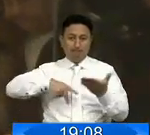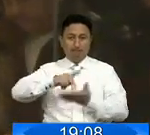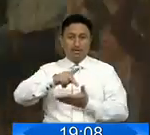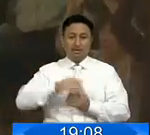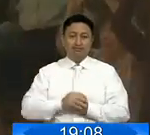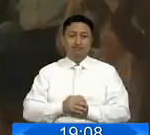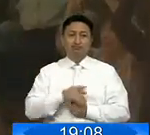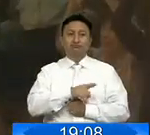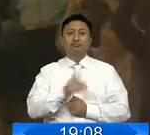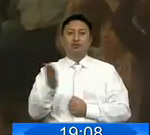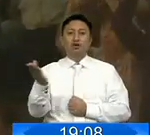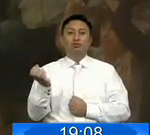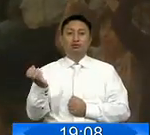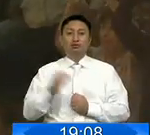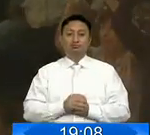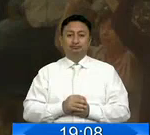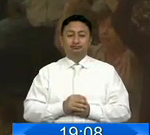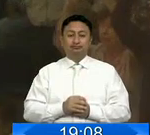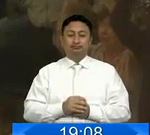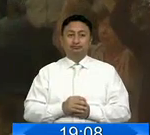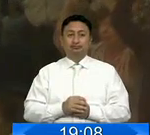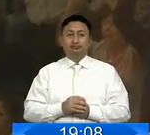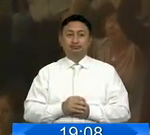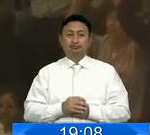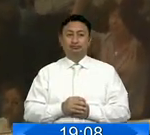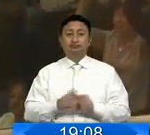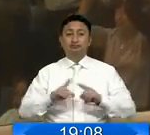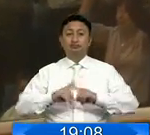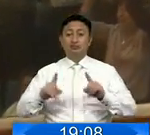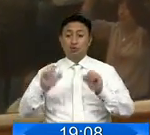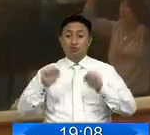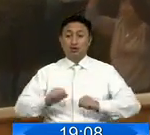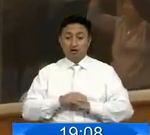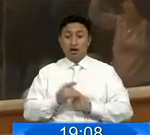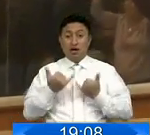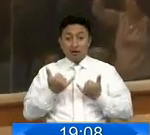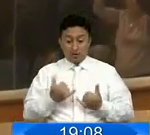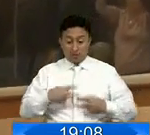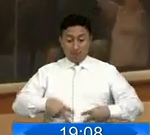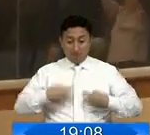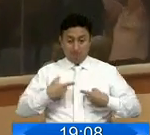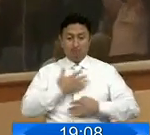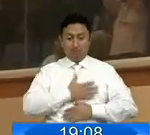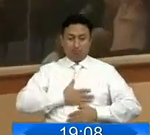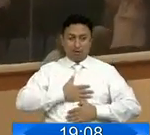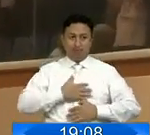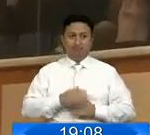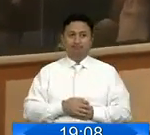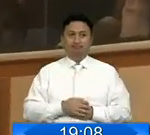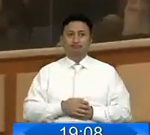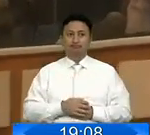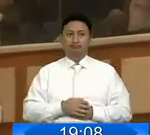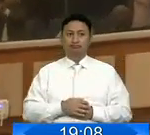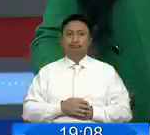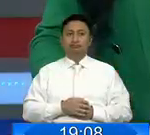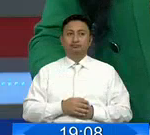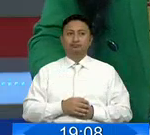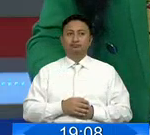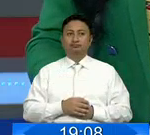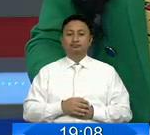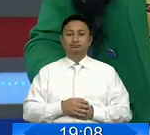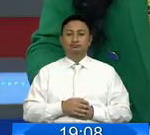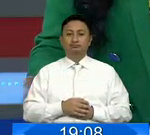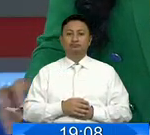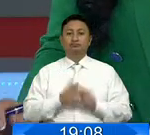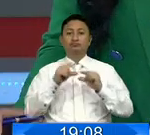compensación tan esperada, pero sobre todo, que la puedan recibir en vida. Informó Javier Gallo.